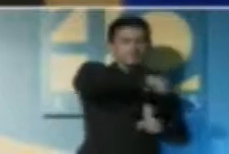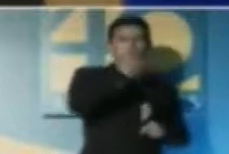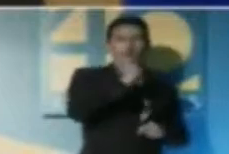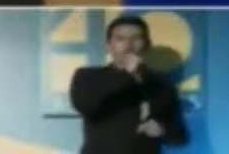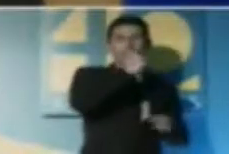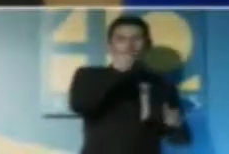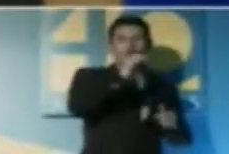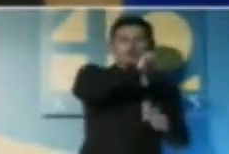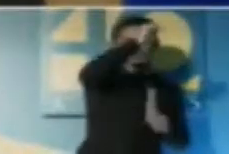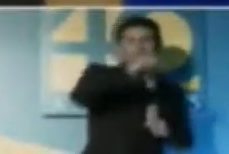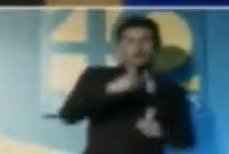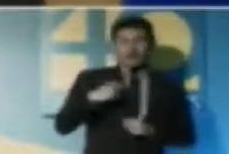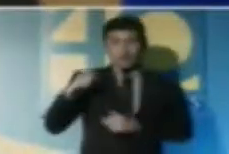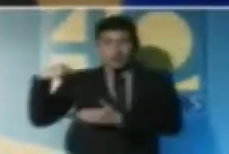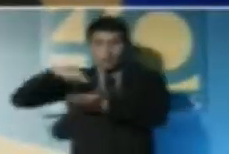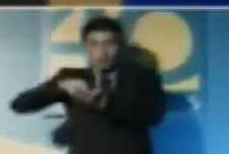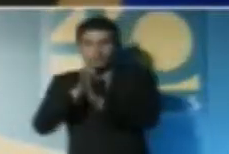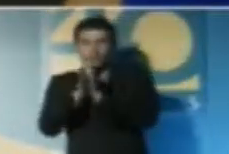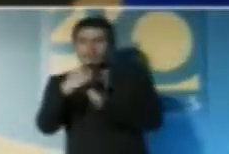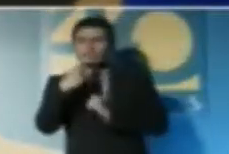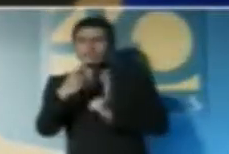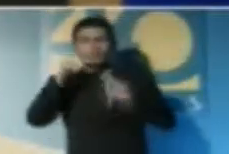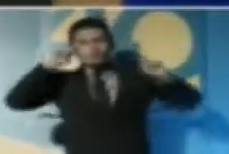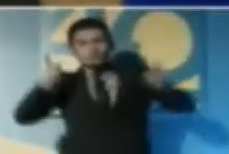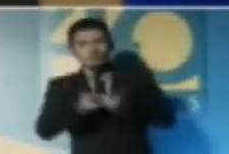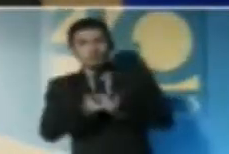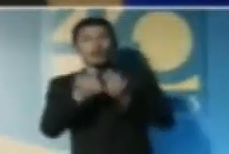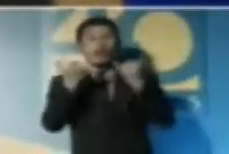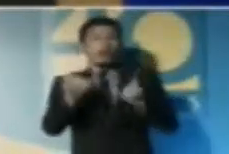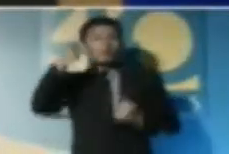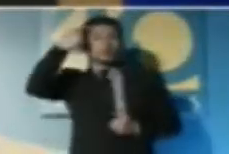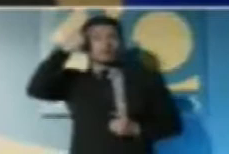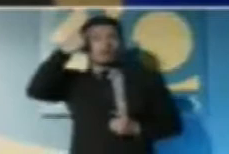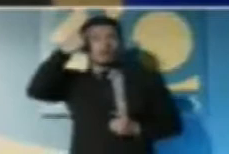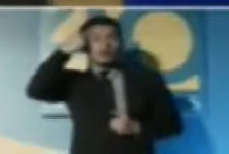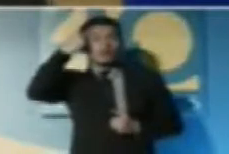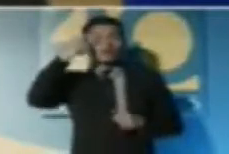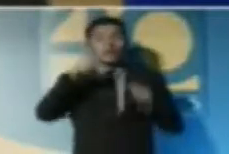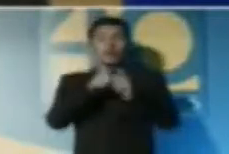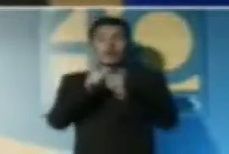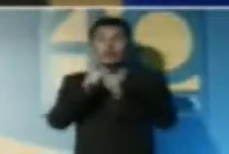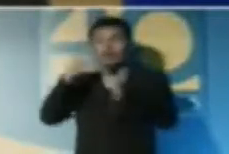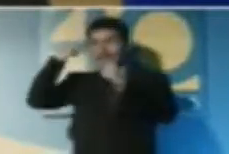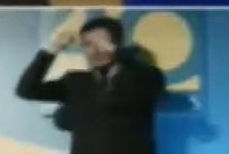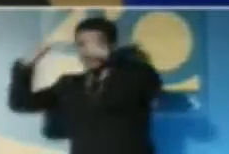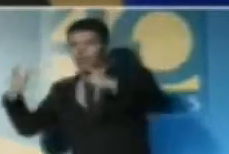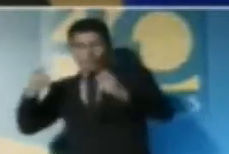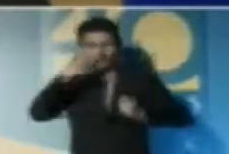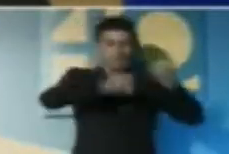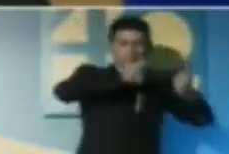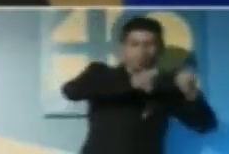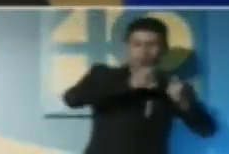Las conclusiones de Putnam conducen a considerar que aunque estamos acostumbrados a pensar en el Estado y en el mercado como